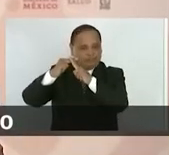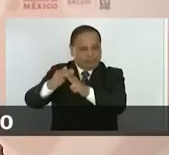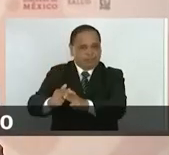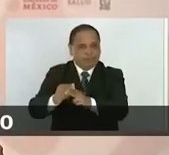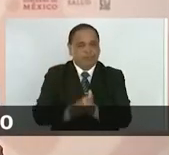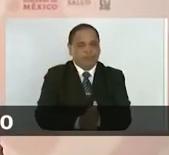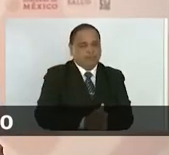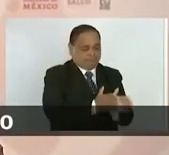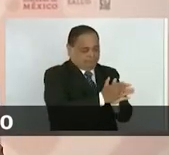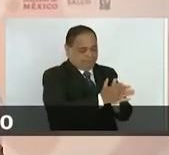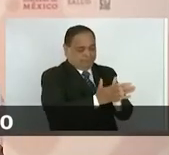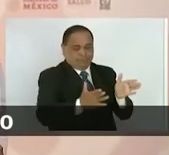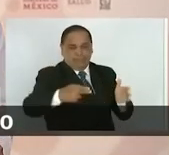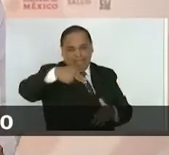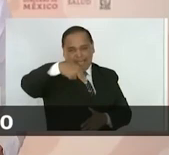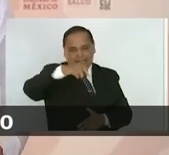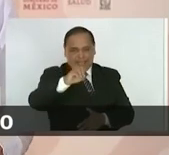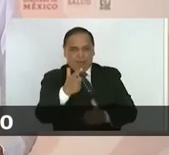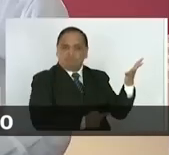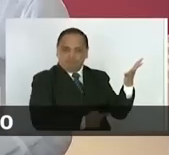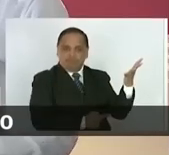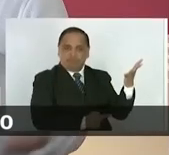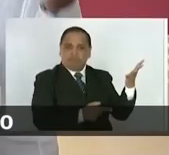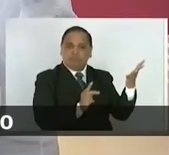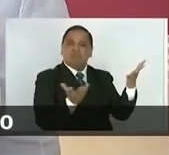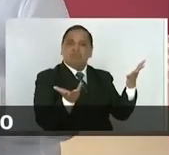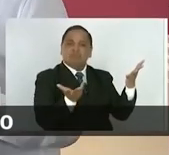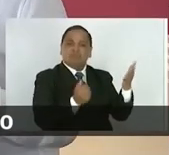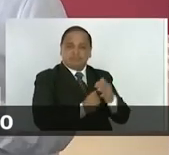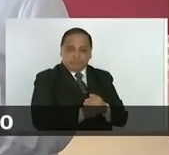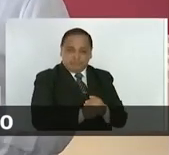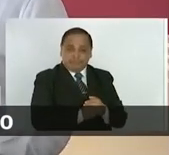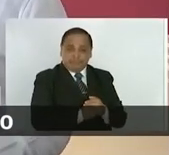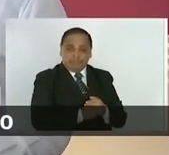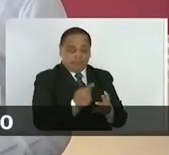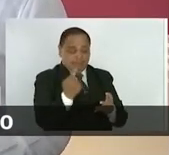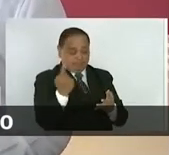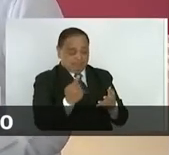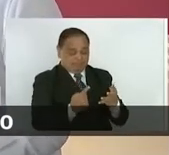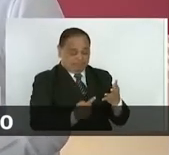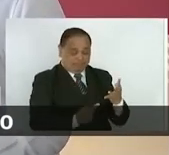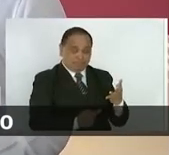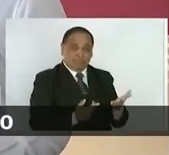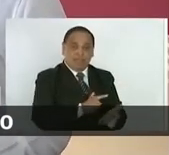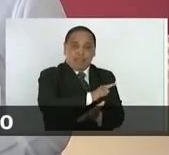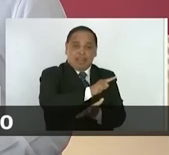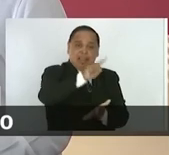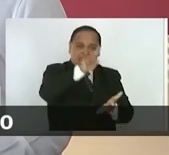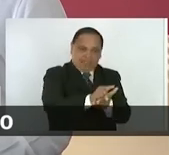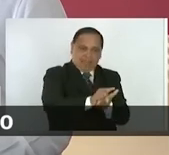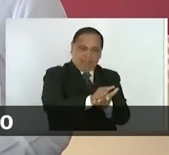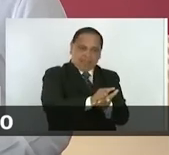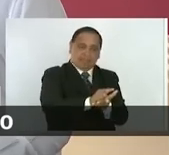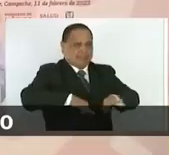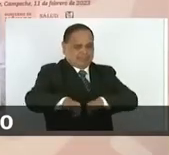abierto en América Latina es un ciclo muy interesante, pero bueno,